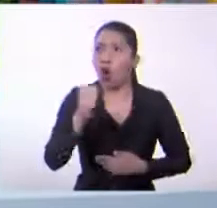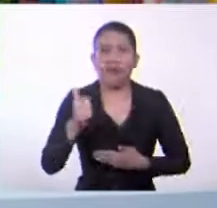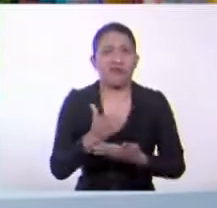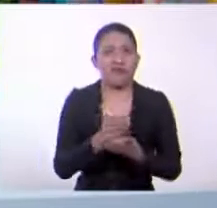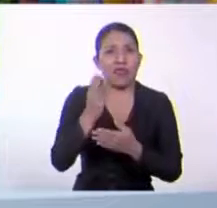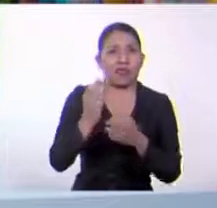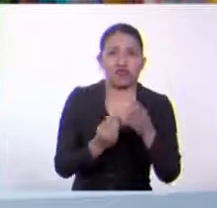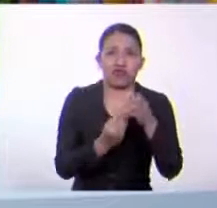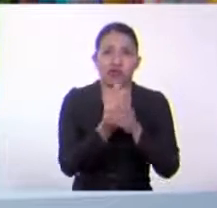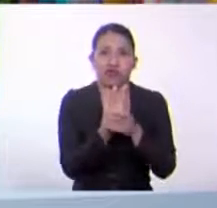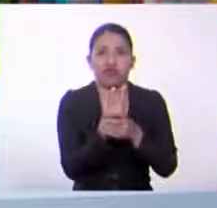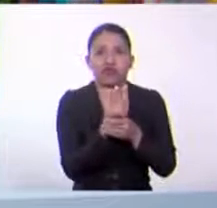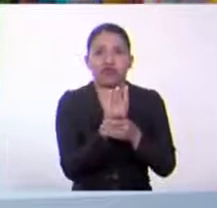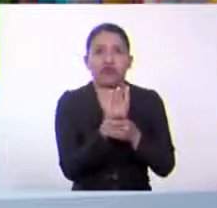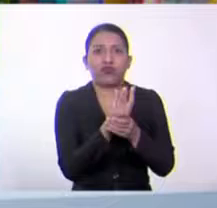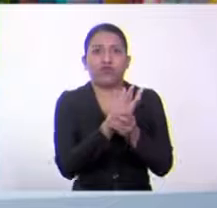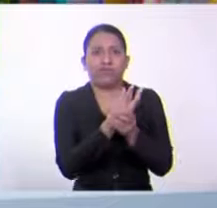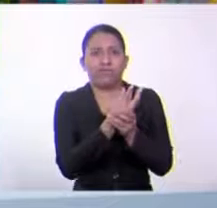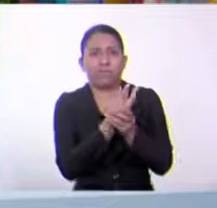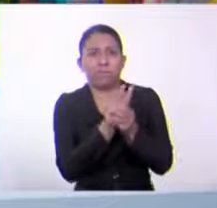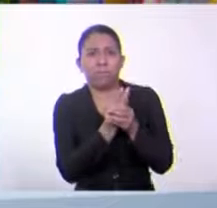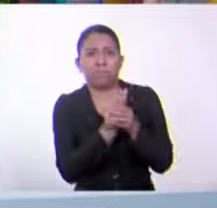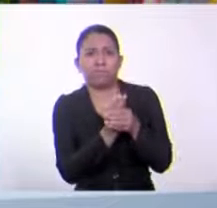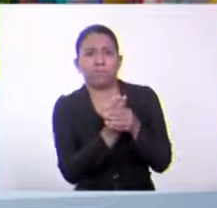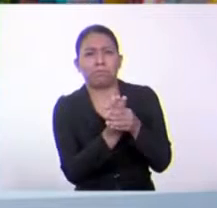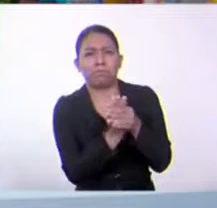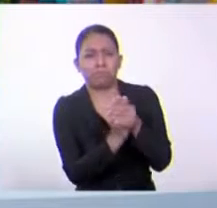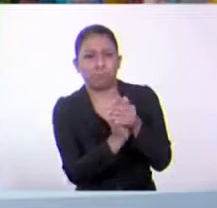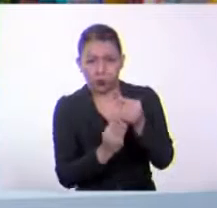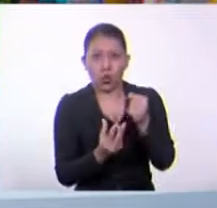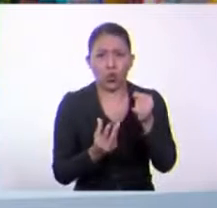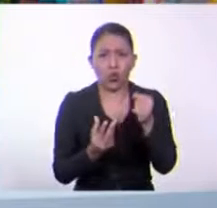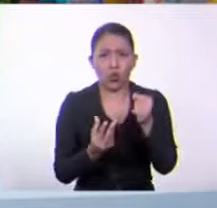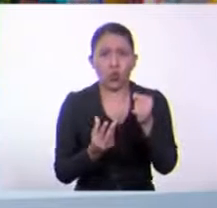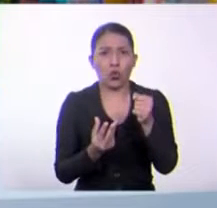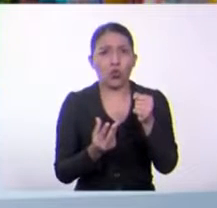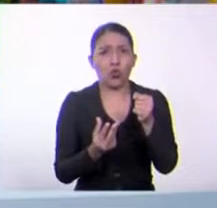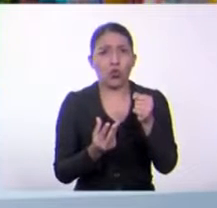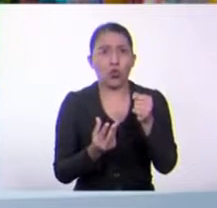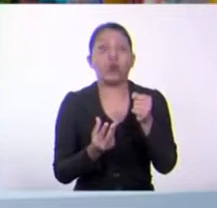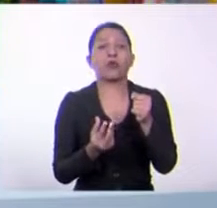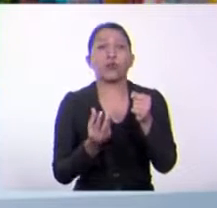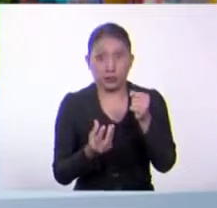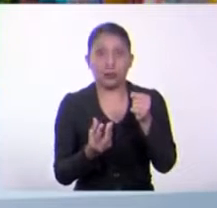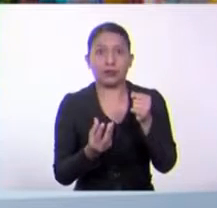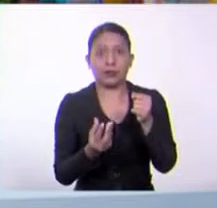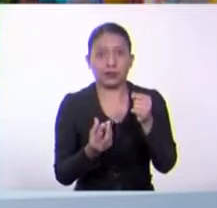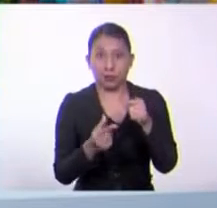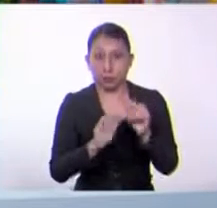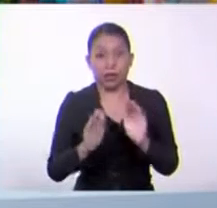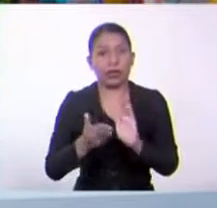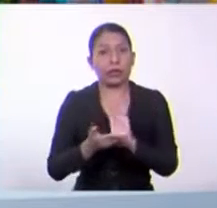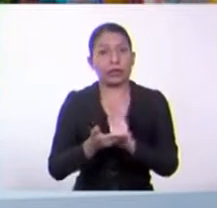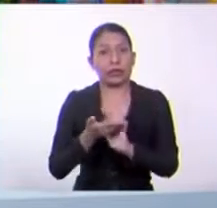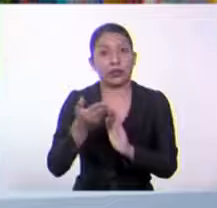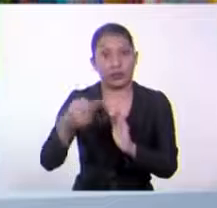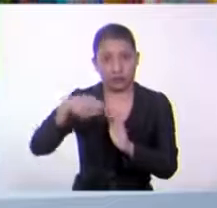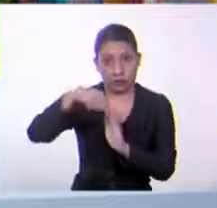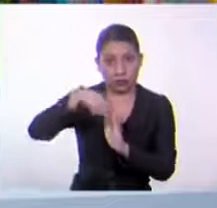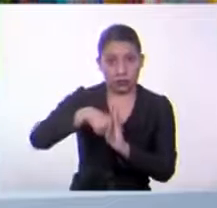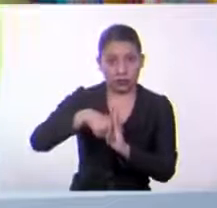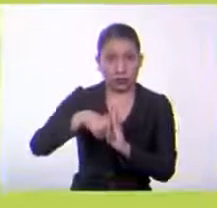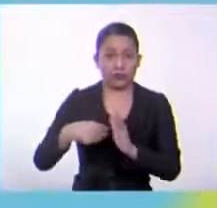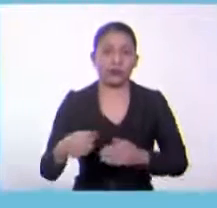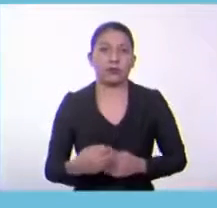cuerpo, y que nacen directamente del cuerpo de la madre cuando ya están desarrollados